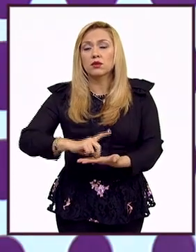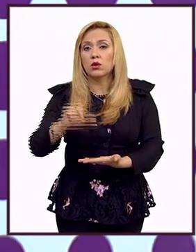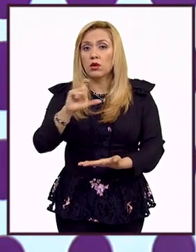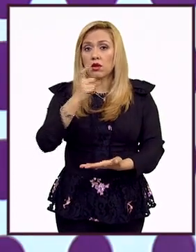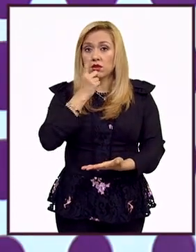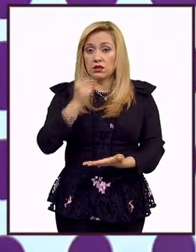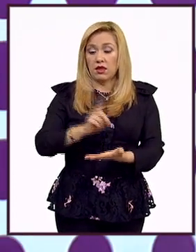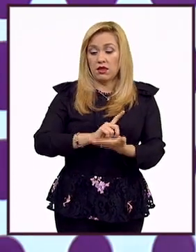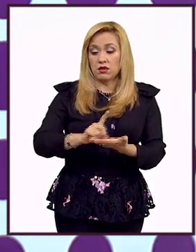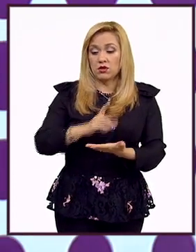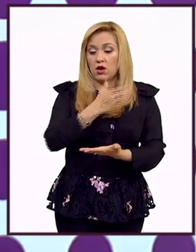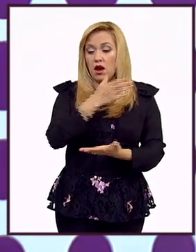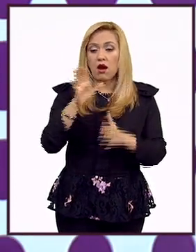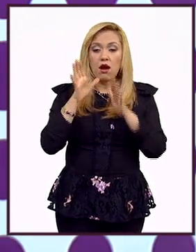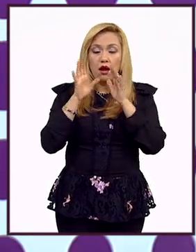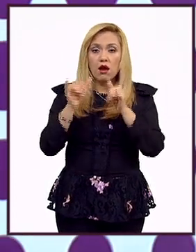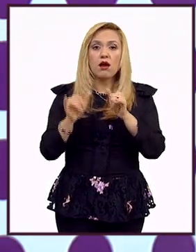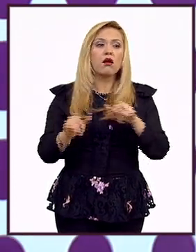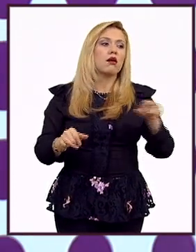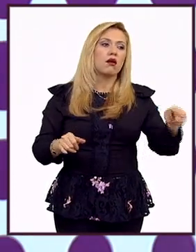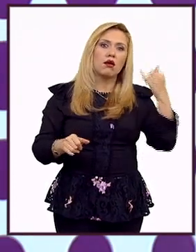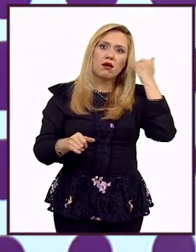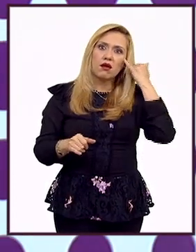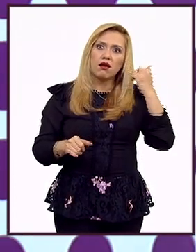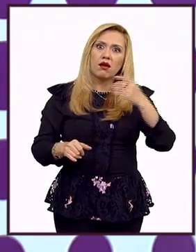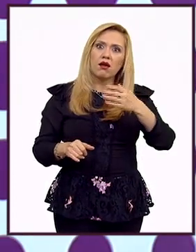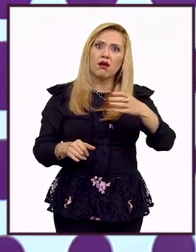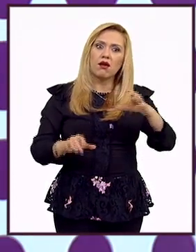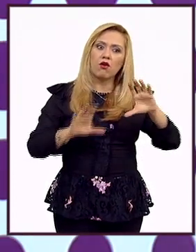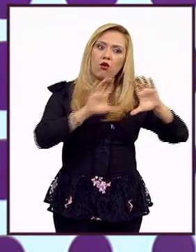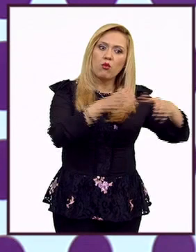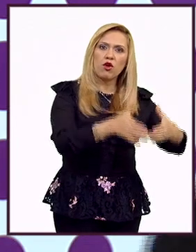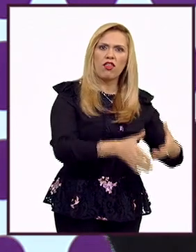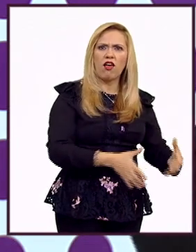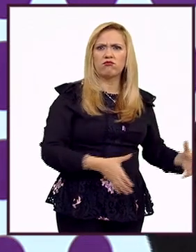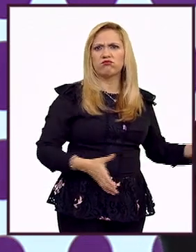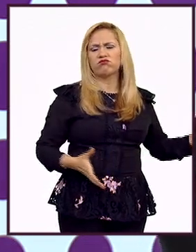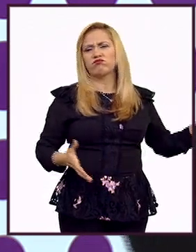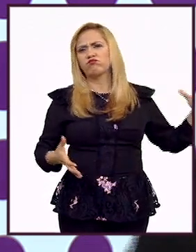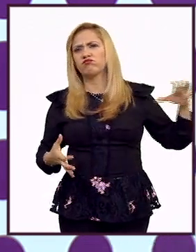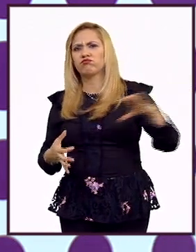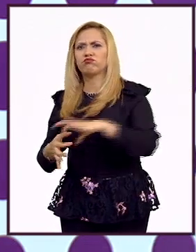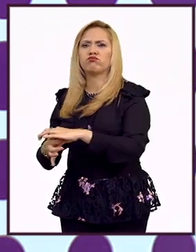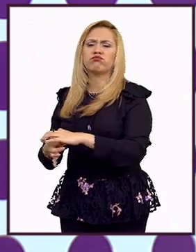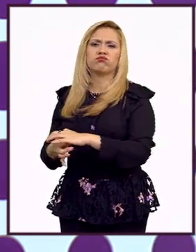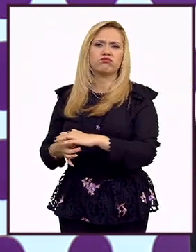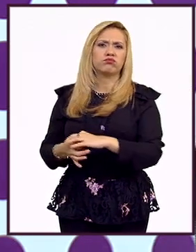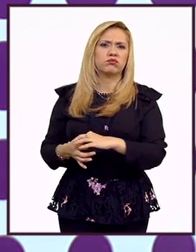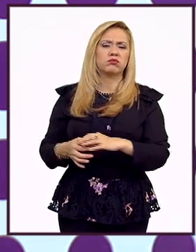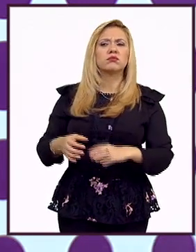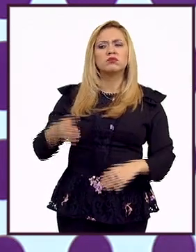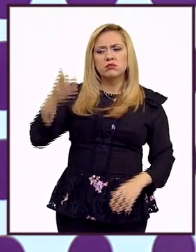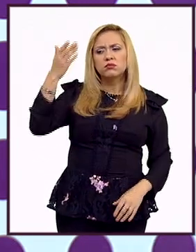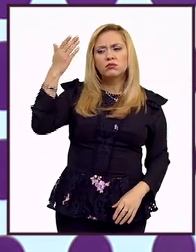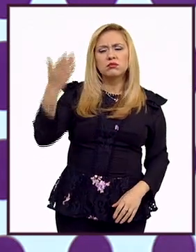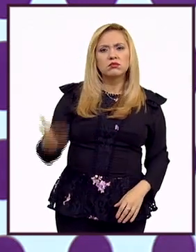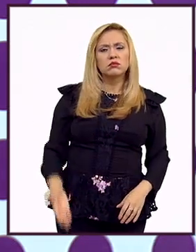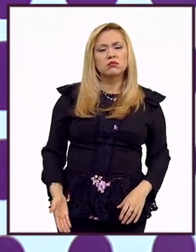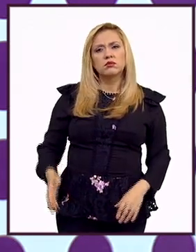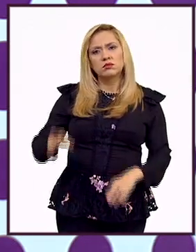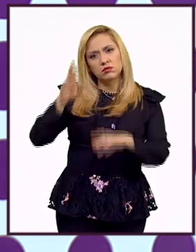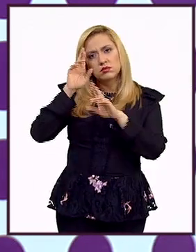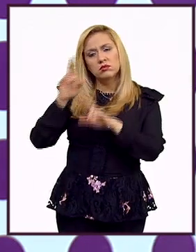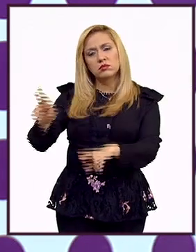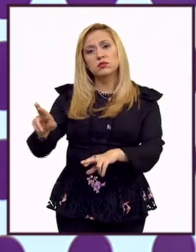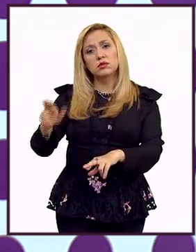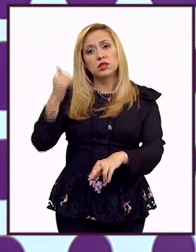campesinos, el movimiento indígena le da un sello muy particular, porque reconocer a los indígenas es reconocer a